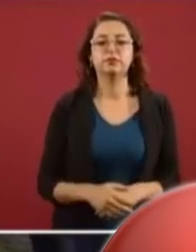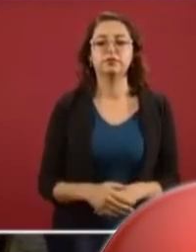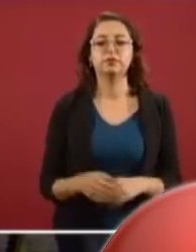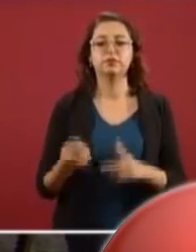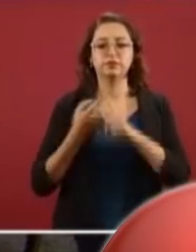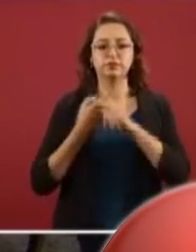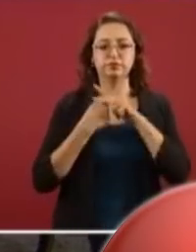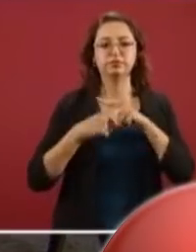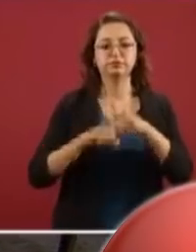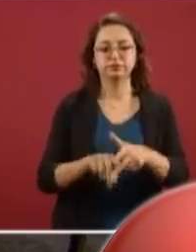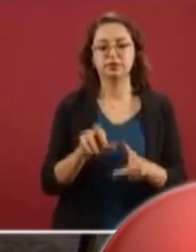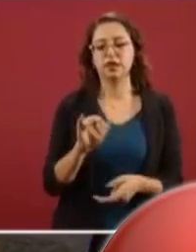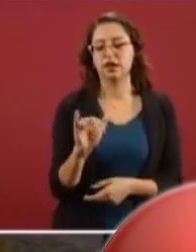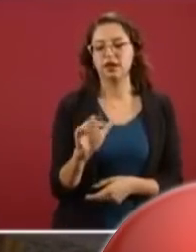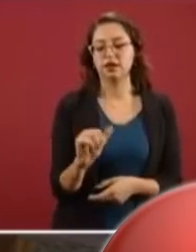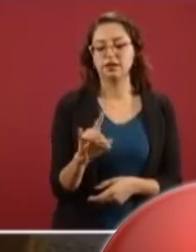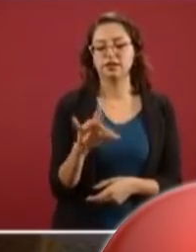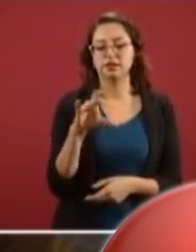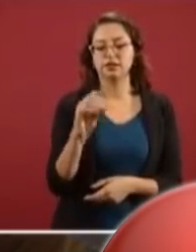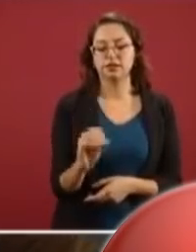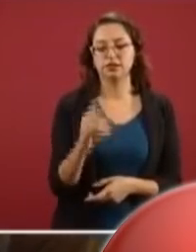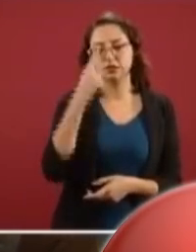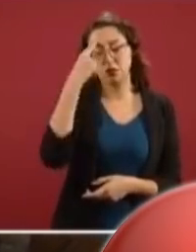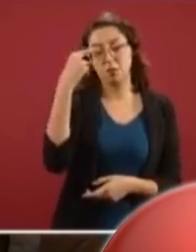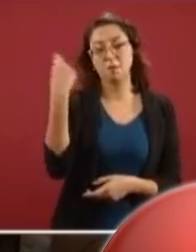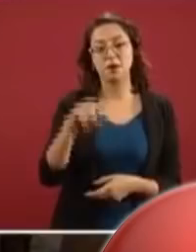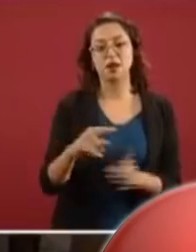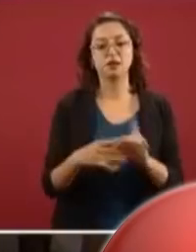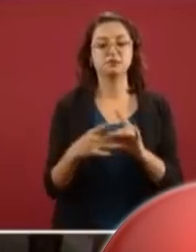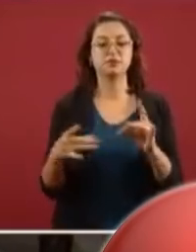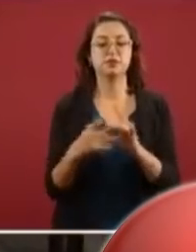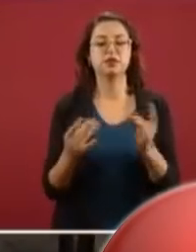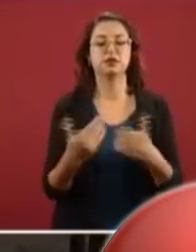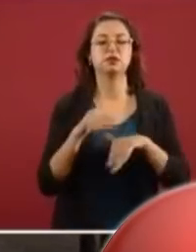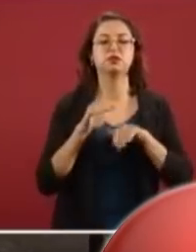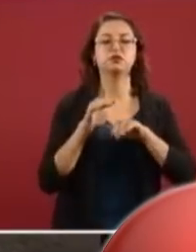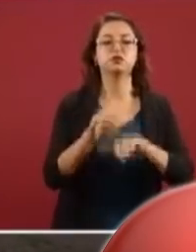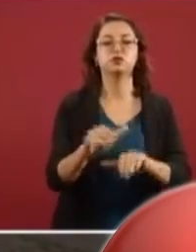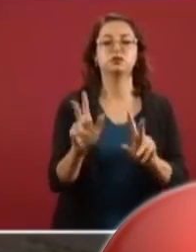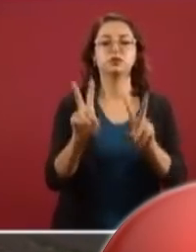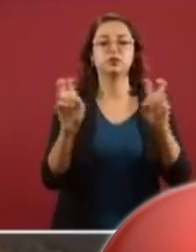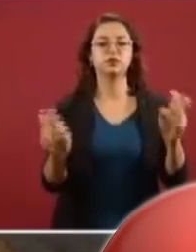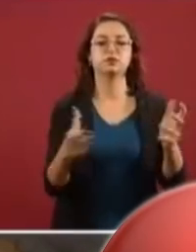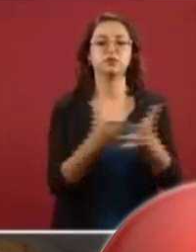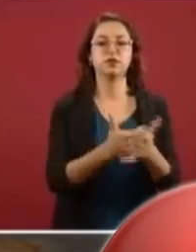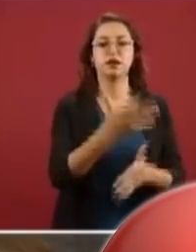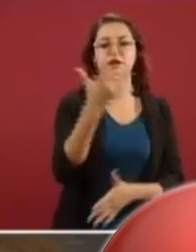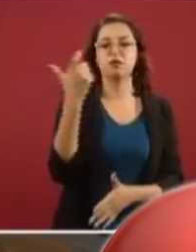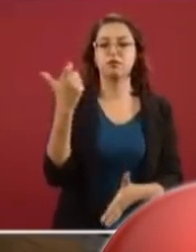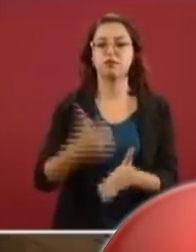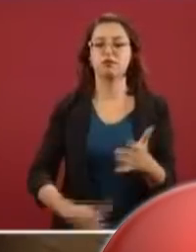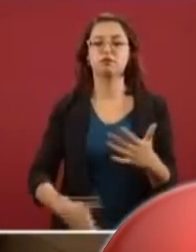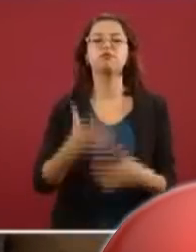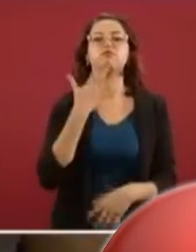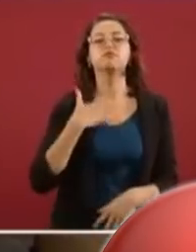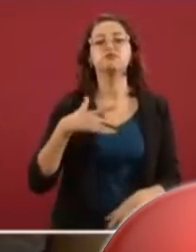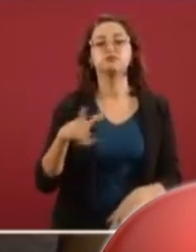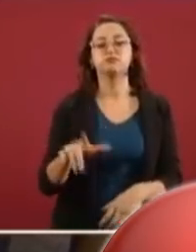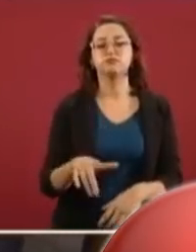Ricardo Sheffield para que nos diga cómo están los precios de los combustibles.